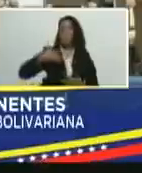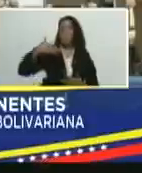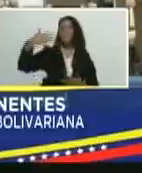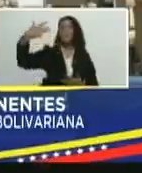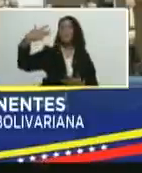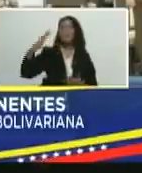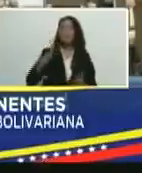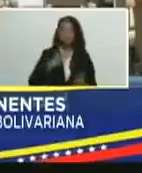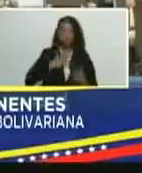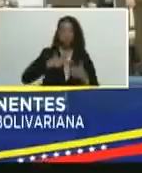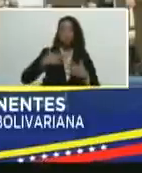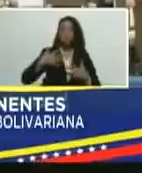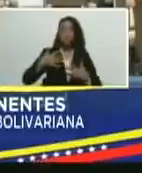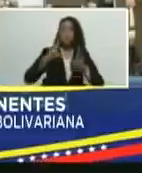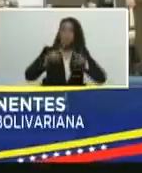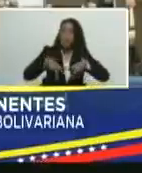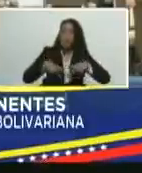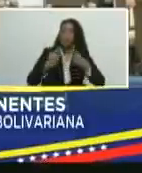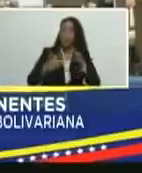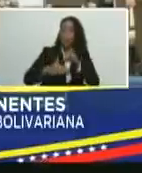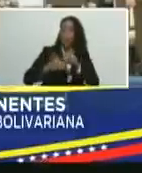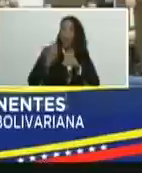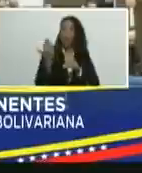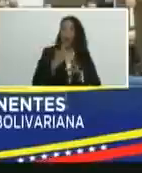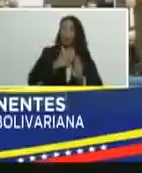en la espiritualidad, la nueva espiritualidad